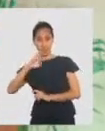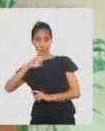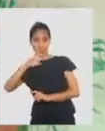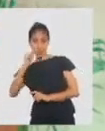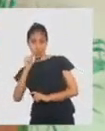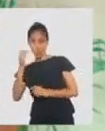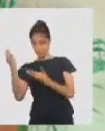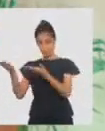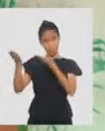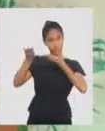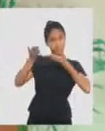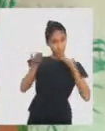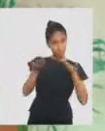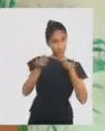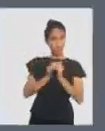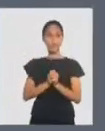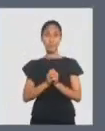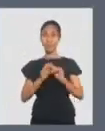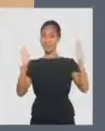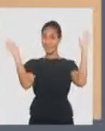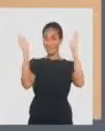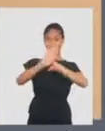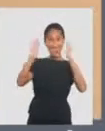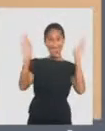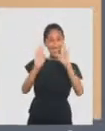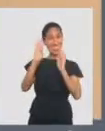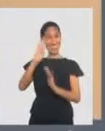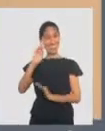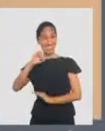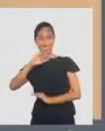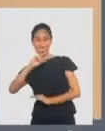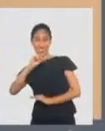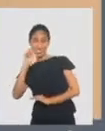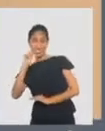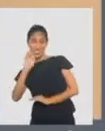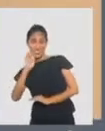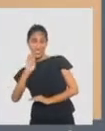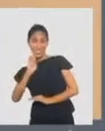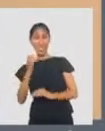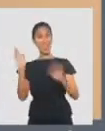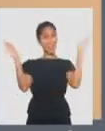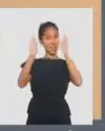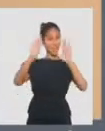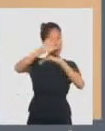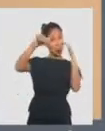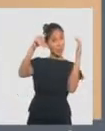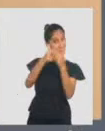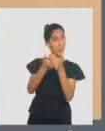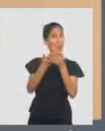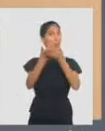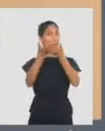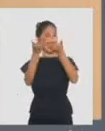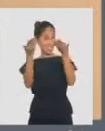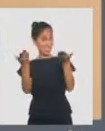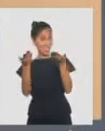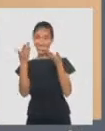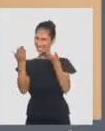a Selina e Yari. Hello, Brigitte and Mario. Hello, everyone at home.